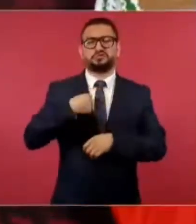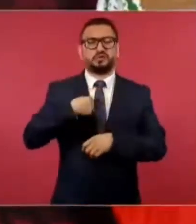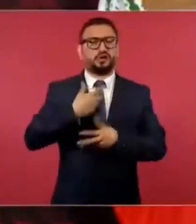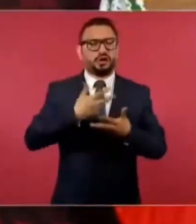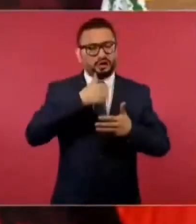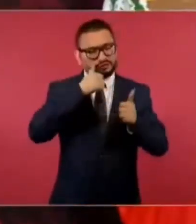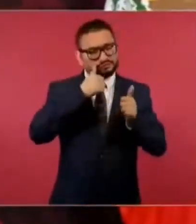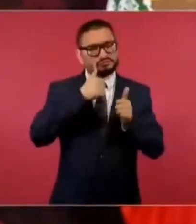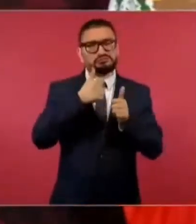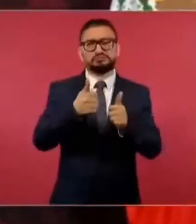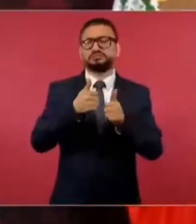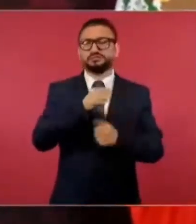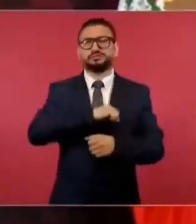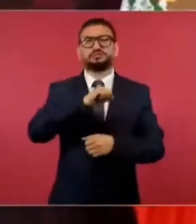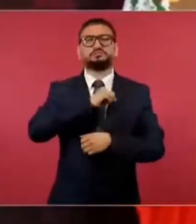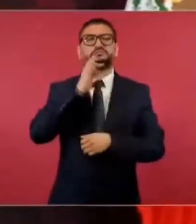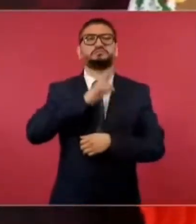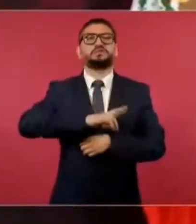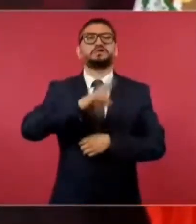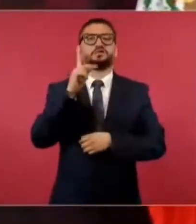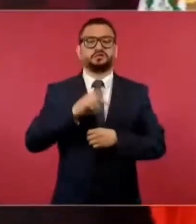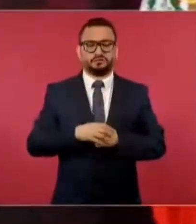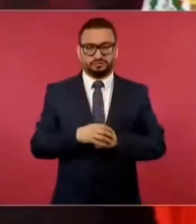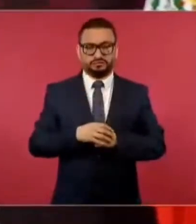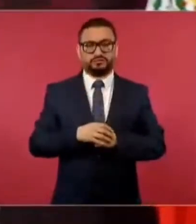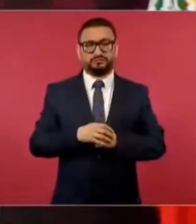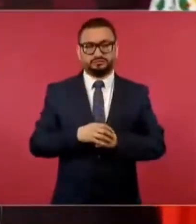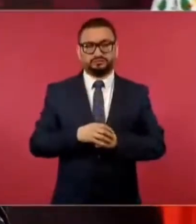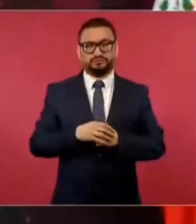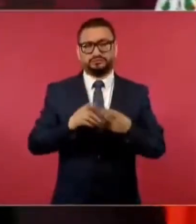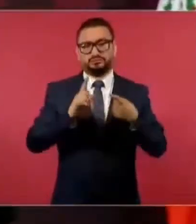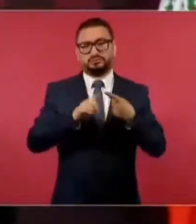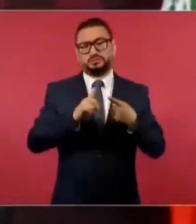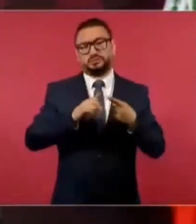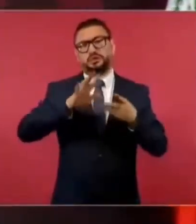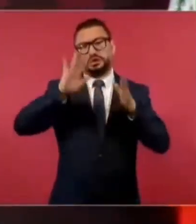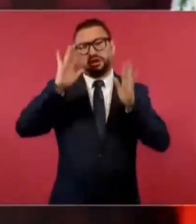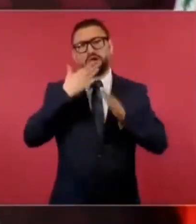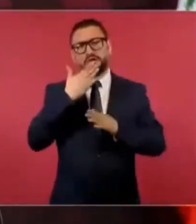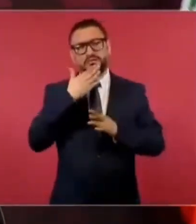prestar el servicio de salud mejor. Y dijimos, adelante,